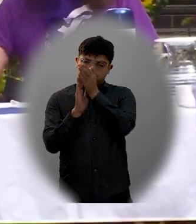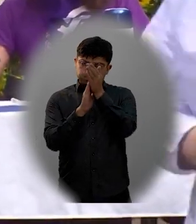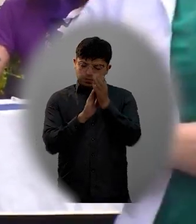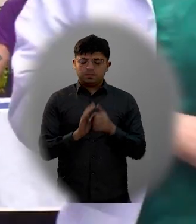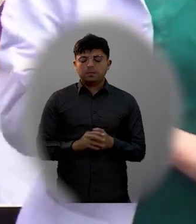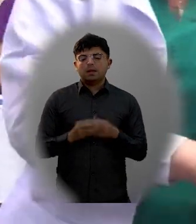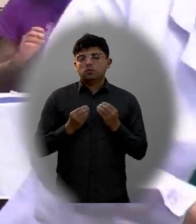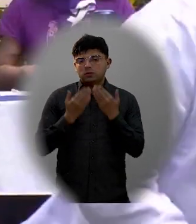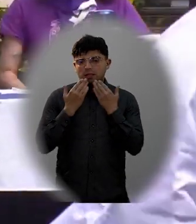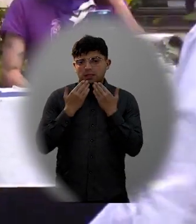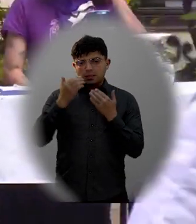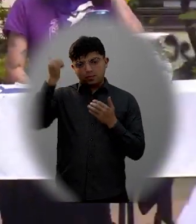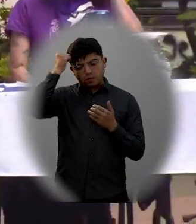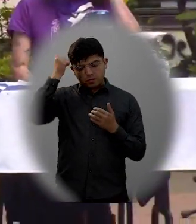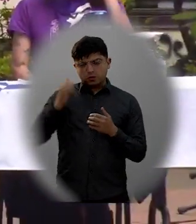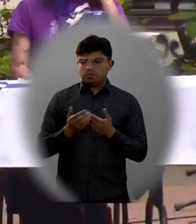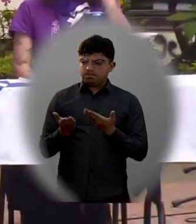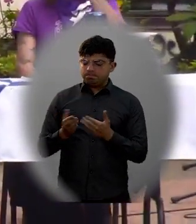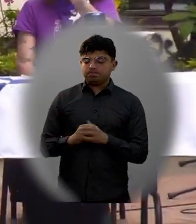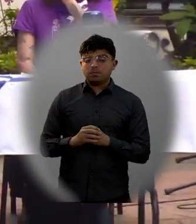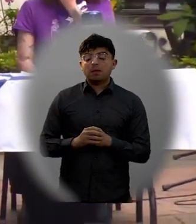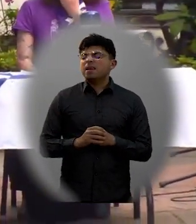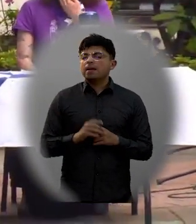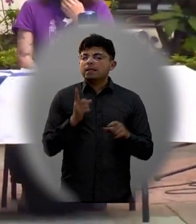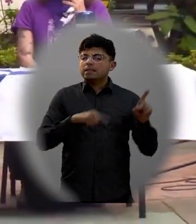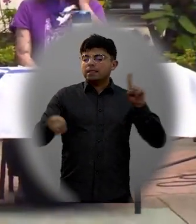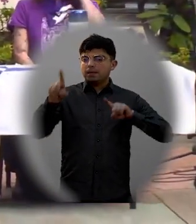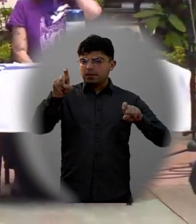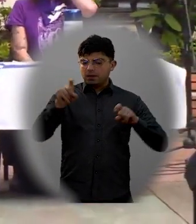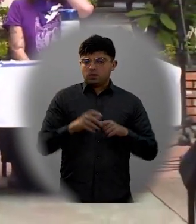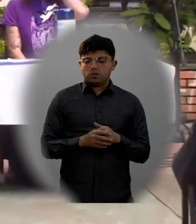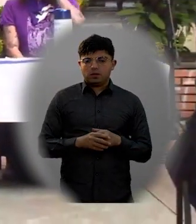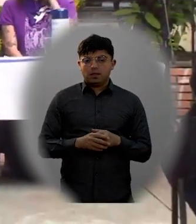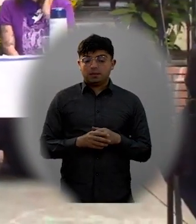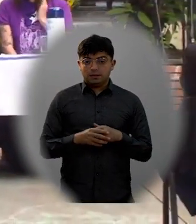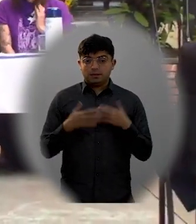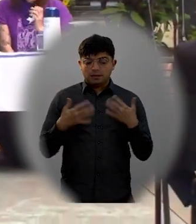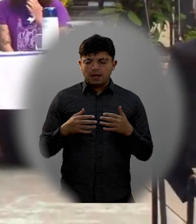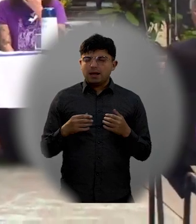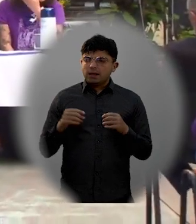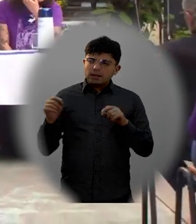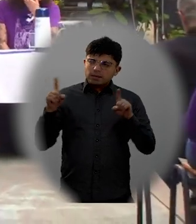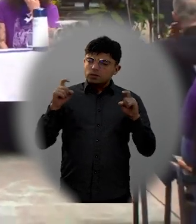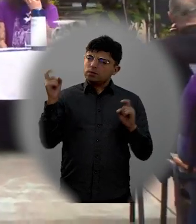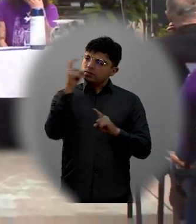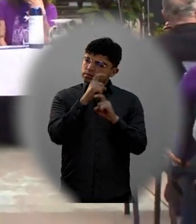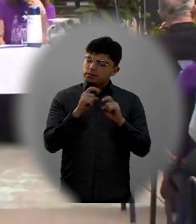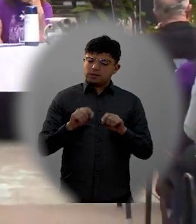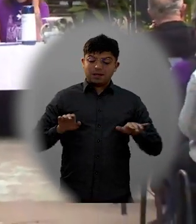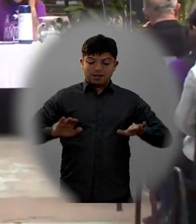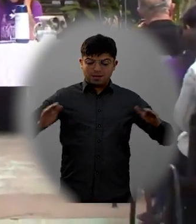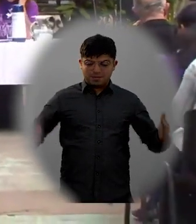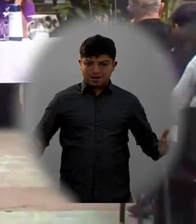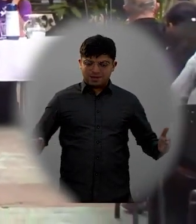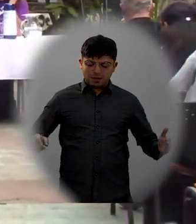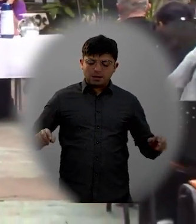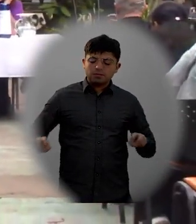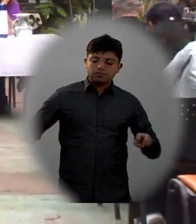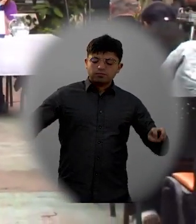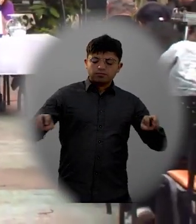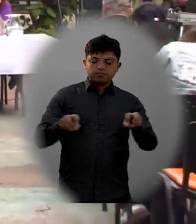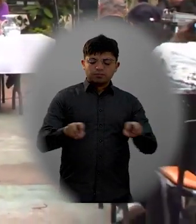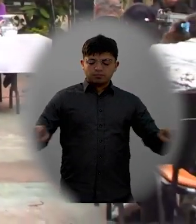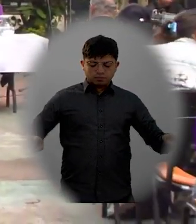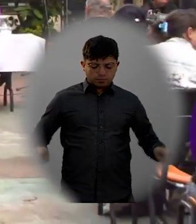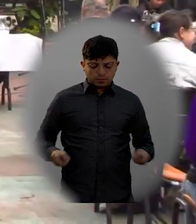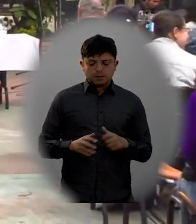Muchas gracias, profesora Lanis. En esta pregunta que nos ha venido circulando pues en la mesa sobre cuál es